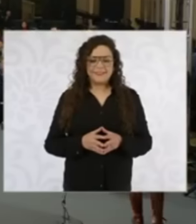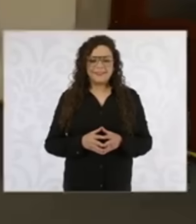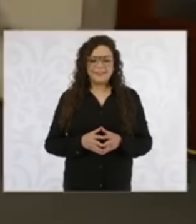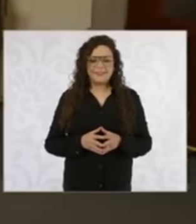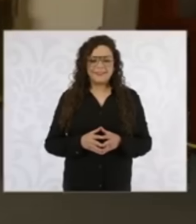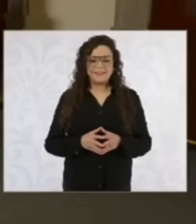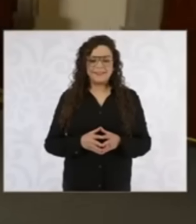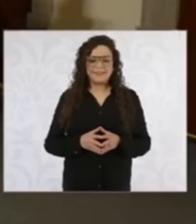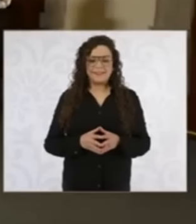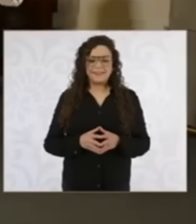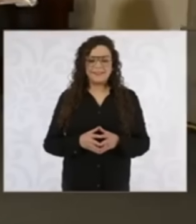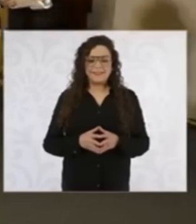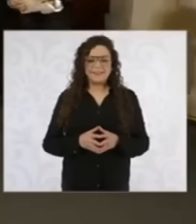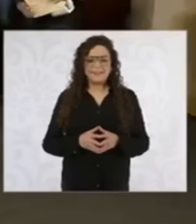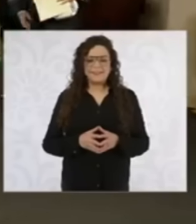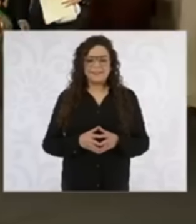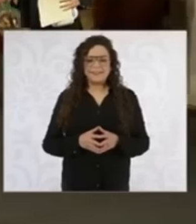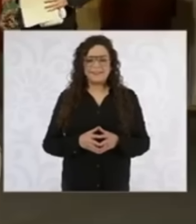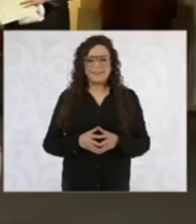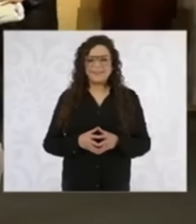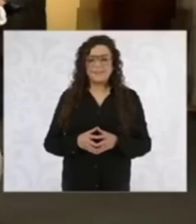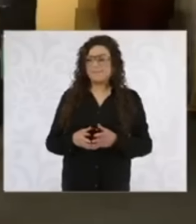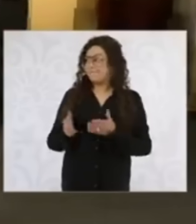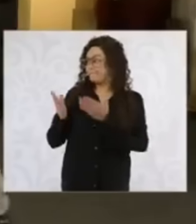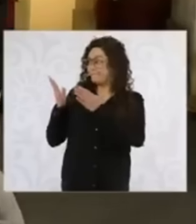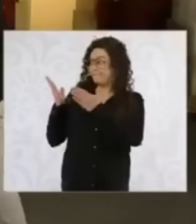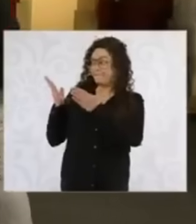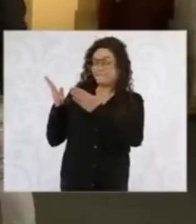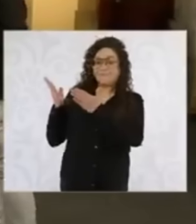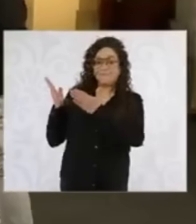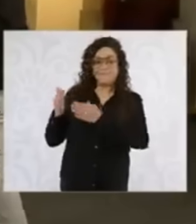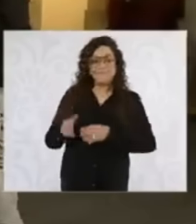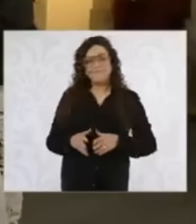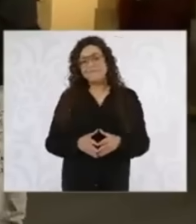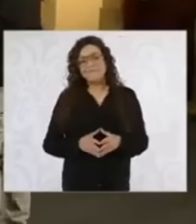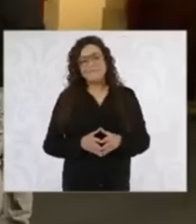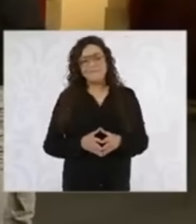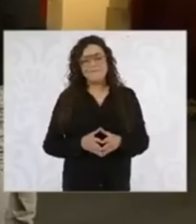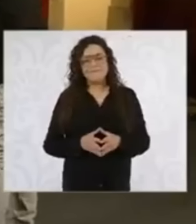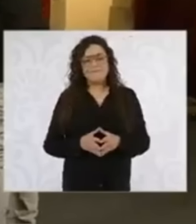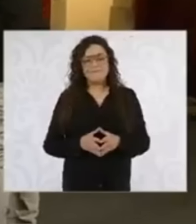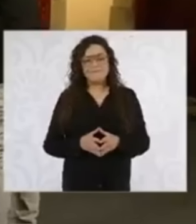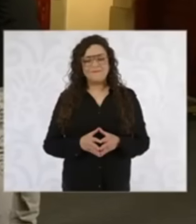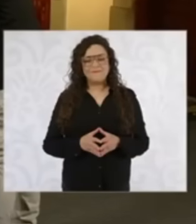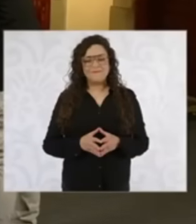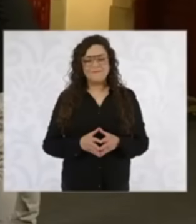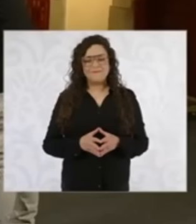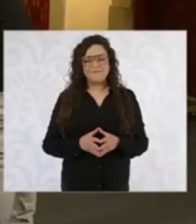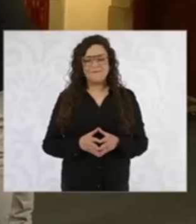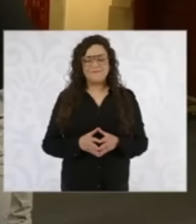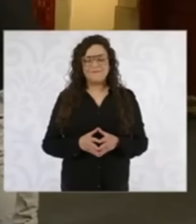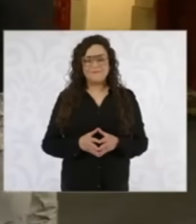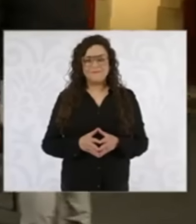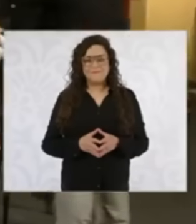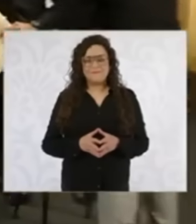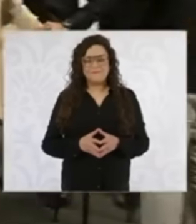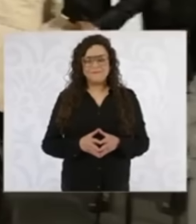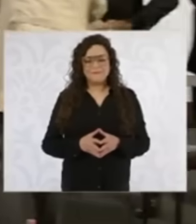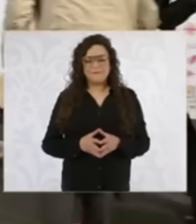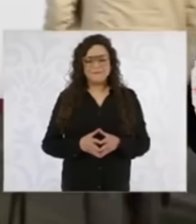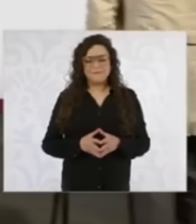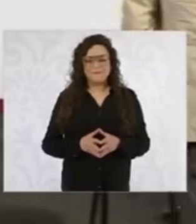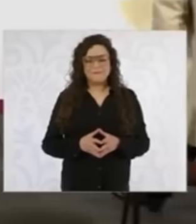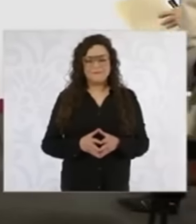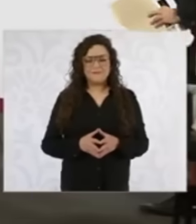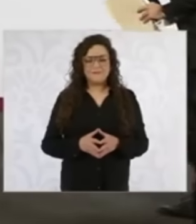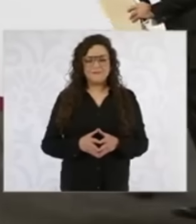de 6.500 o hasta 6.600 pesos bimestrales en 2025. Y me dirán, bueno, pero no es lo que